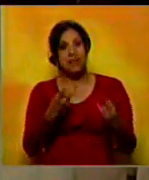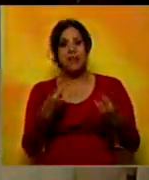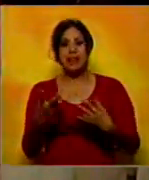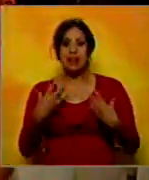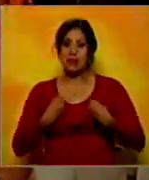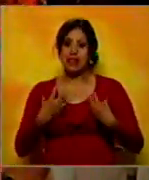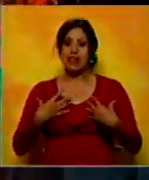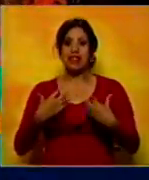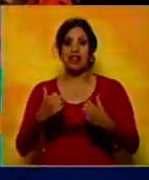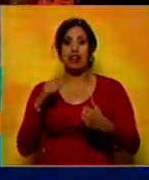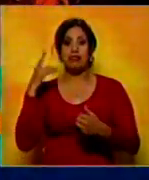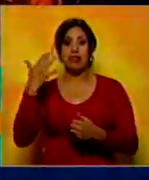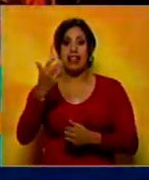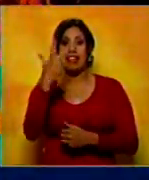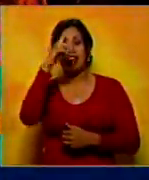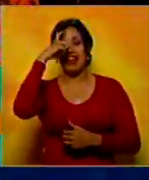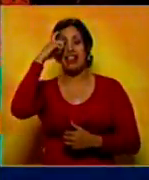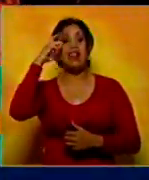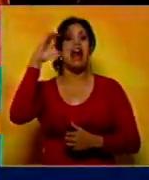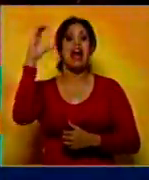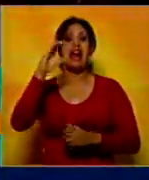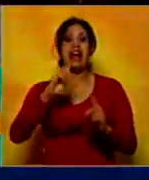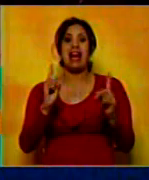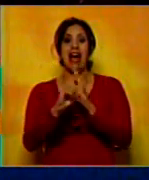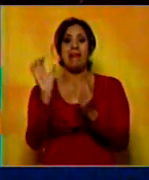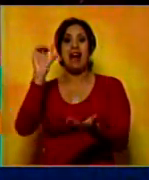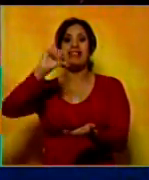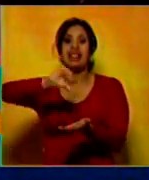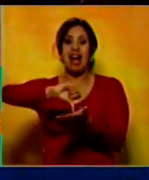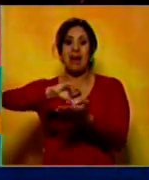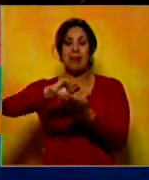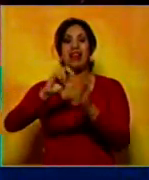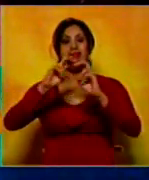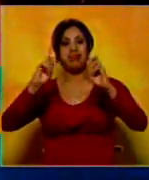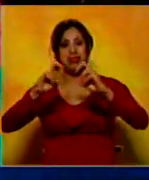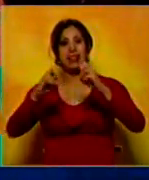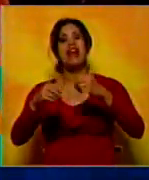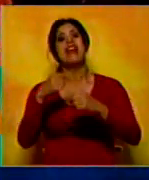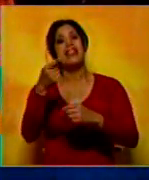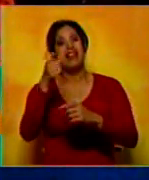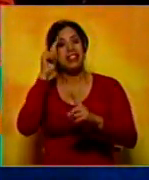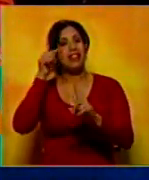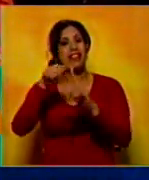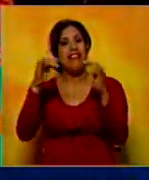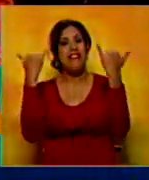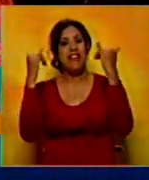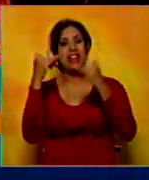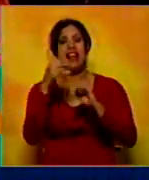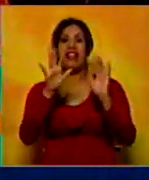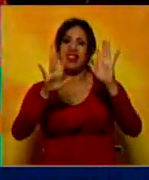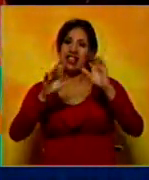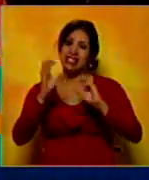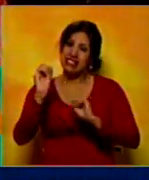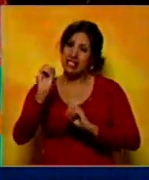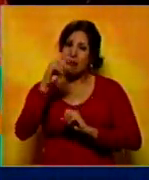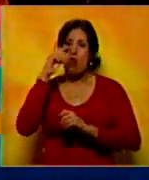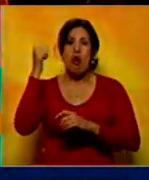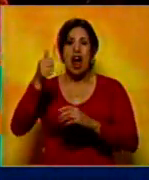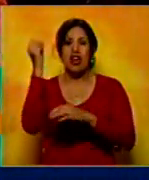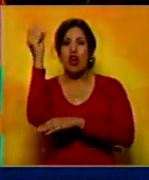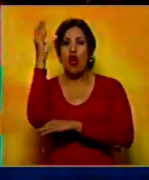Bienvenidos a Vida y Salud. Durante 3 días, Caracas se convirtió en la capital urológica de Venezuela en el marco de la celebración del 10º Congreso de